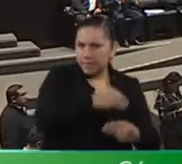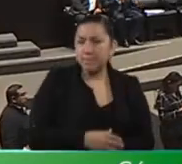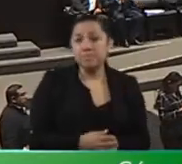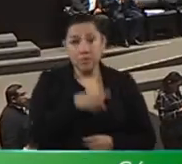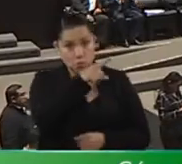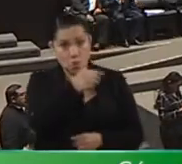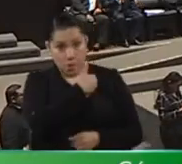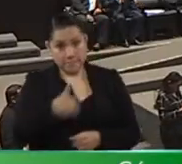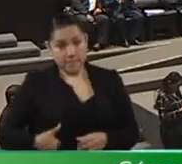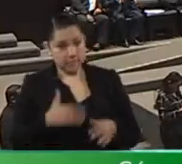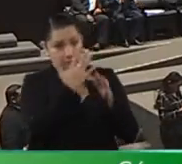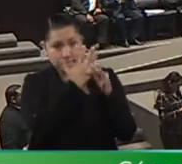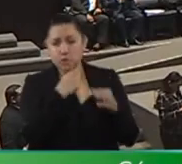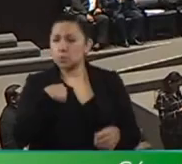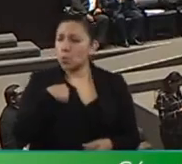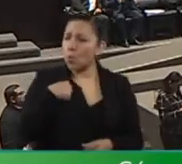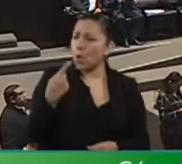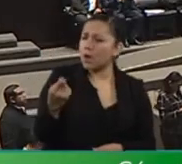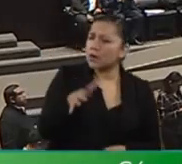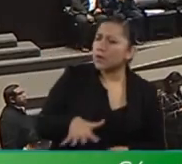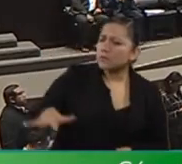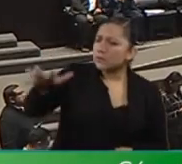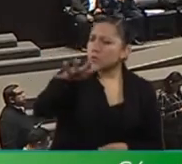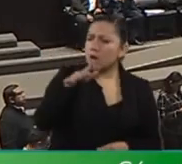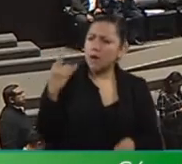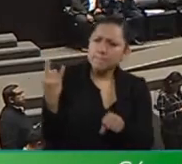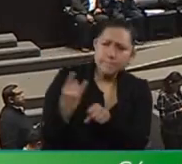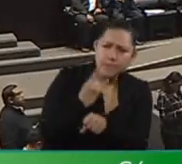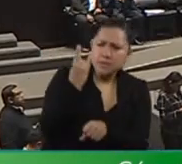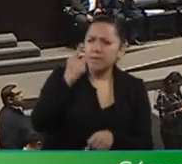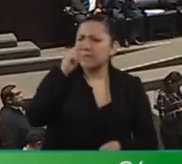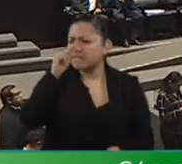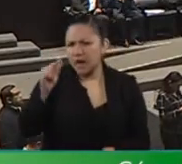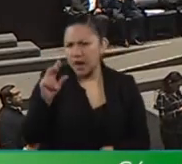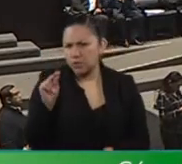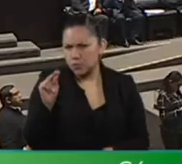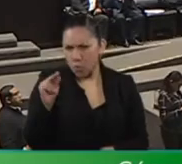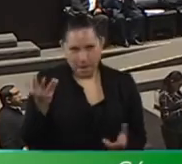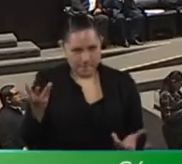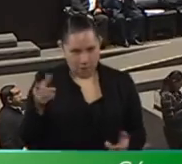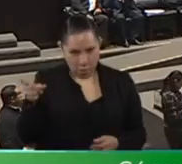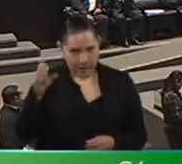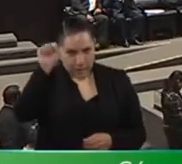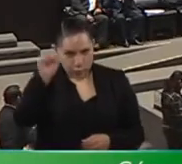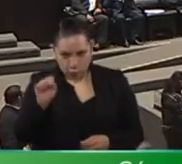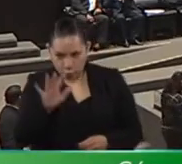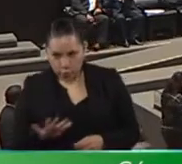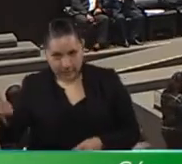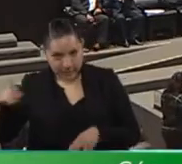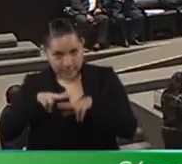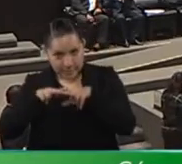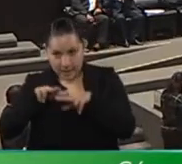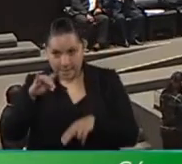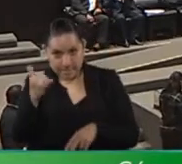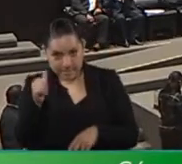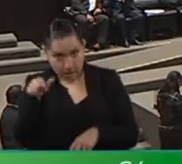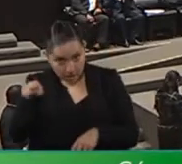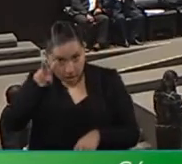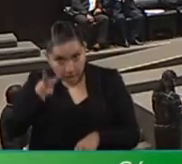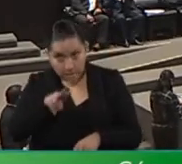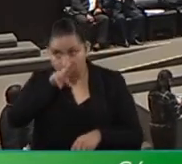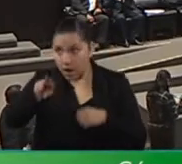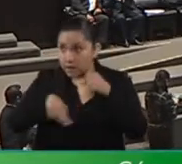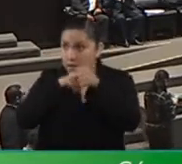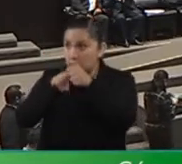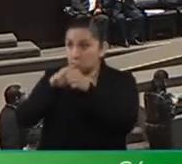ha representado una amenaza para el medio ambiente en el sureste de México. Después de haber talado 7 millones